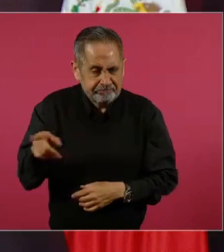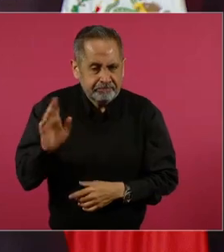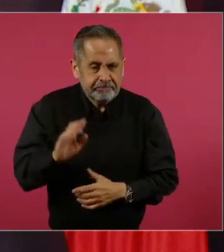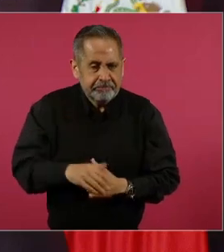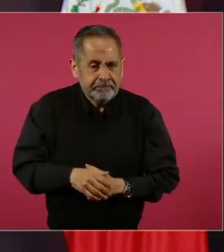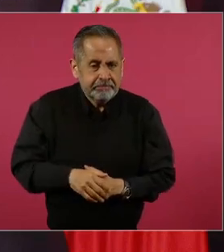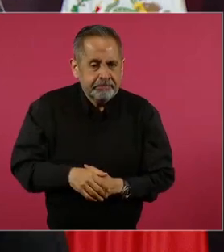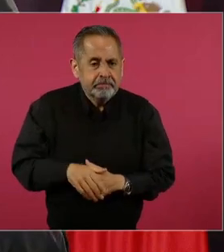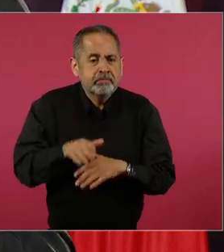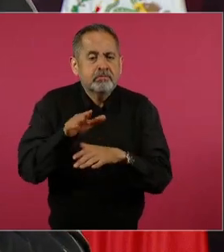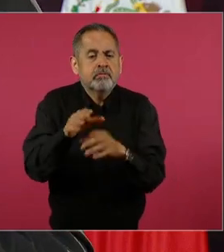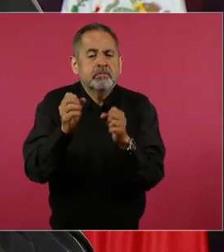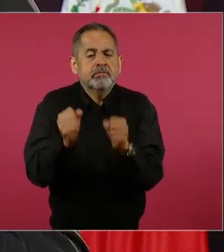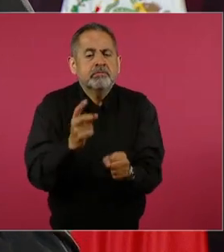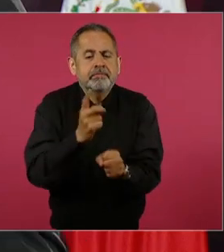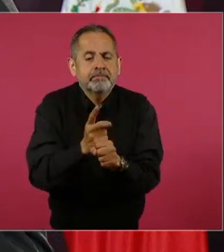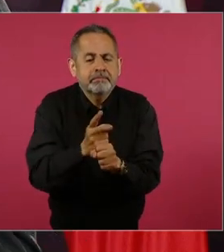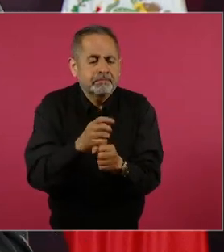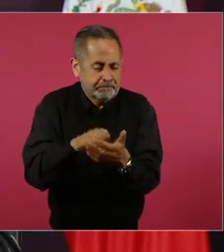El tema de seguridad,